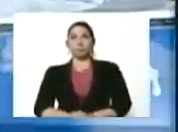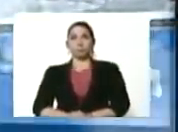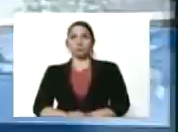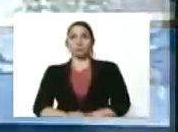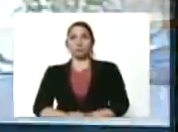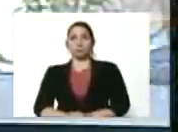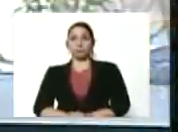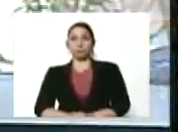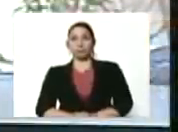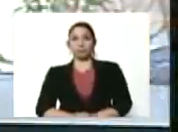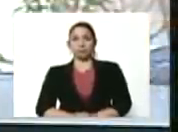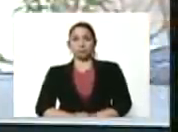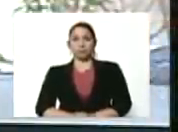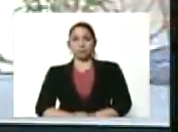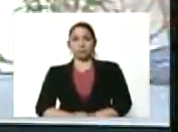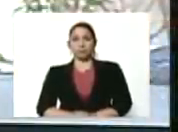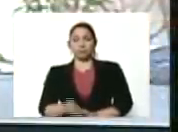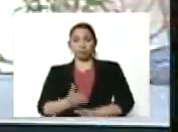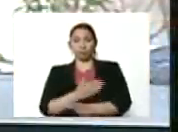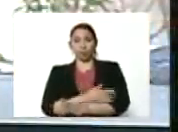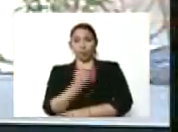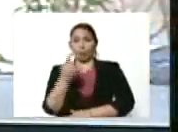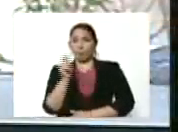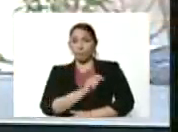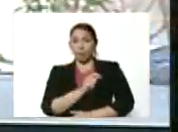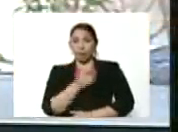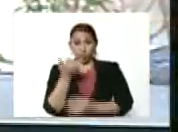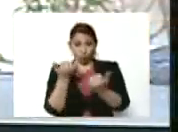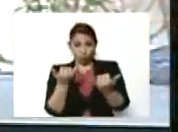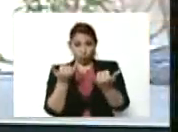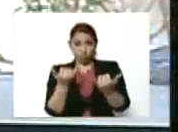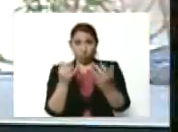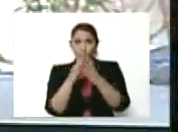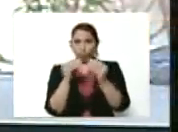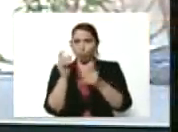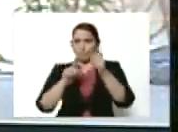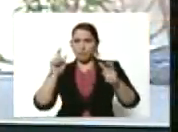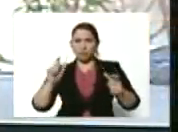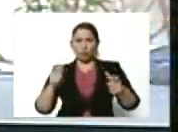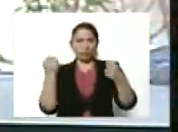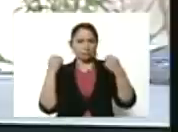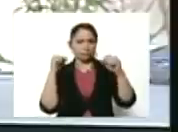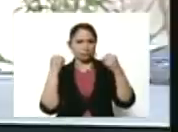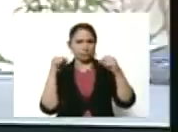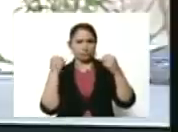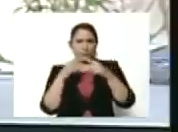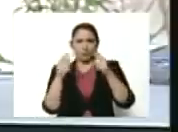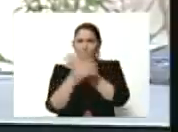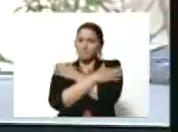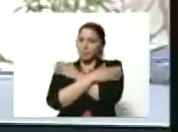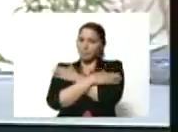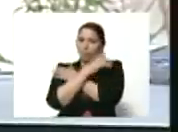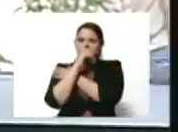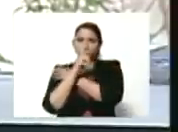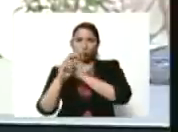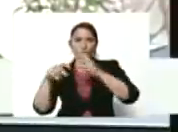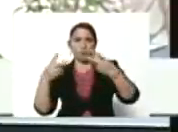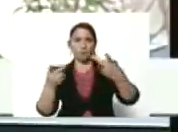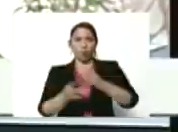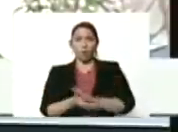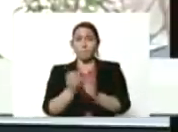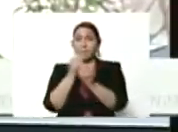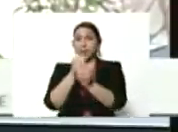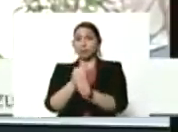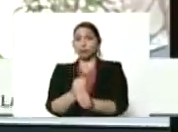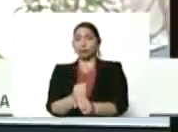mes, a esta hora, bueno, todo el mundo estaba preparándose para el abrazo del año nuevo, esperando